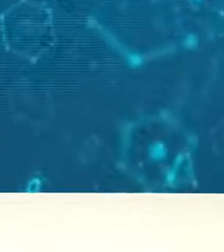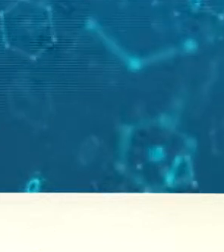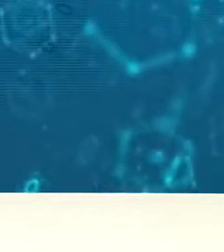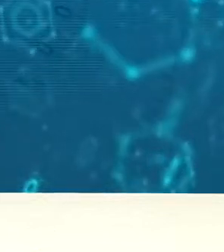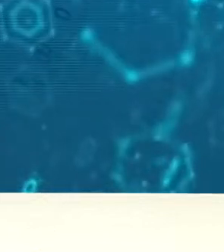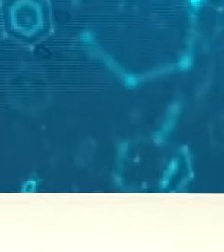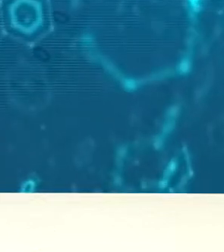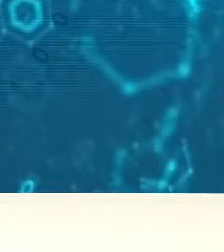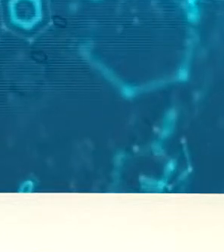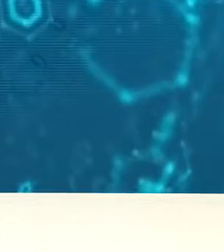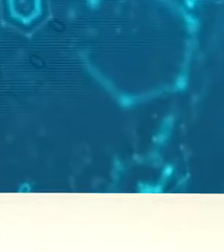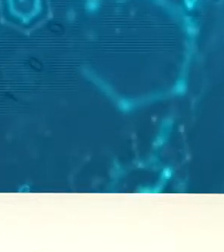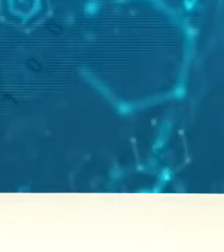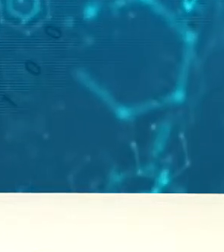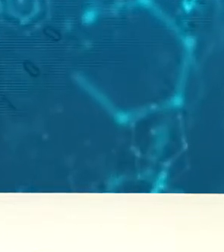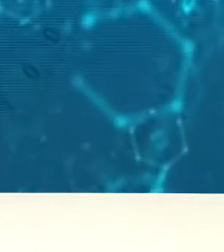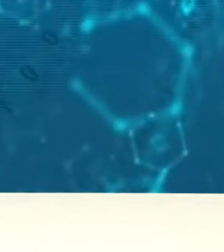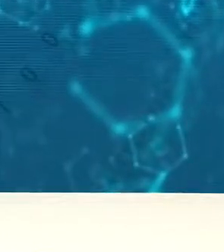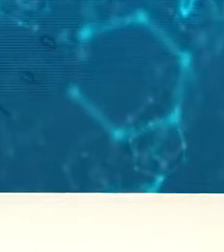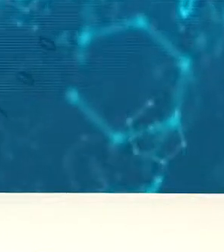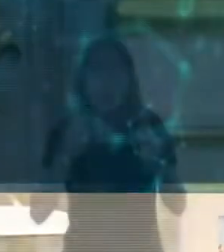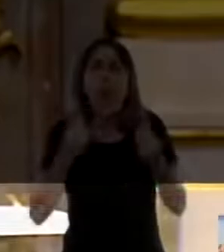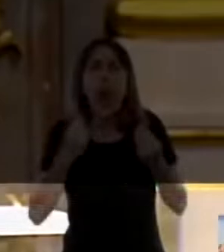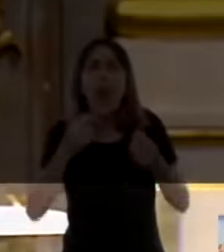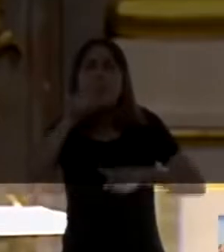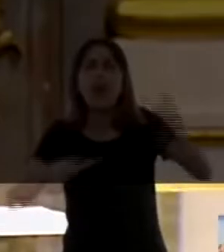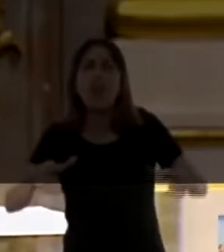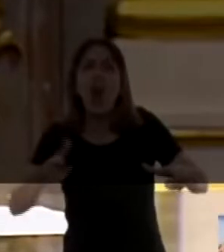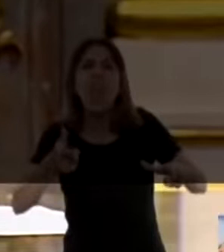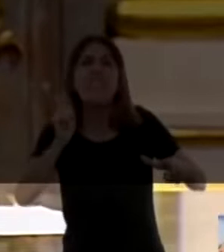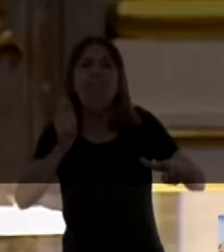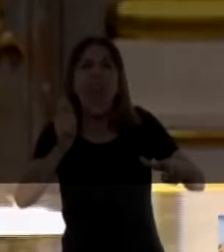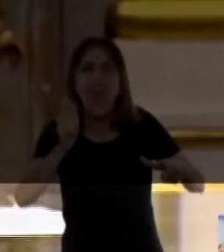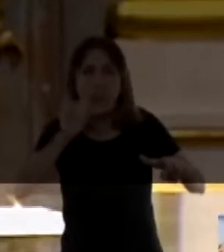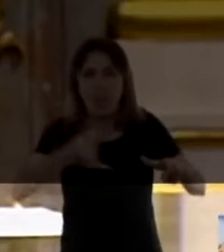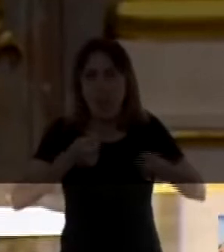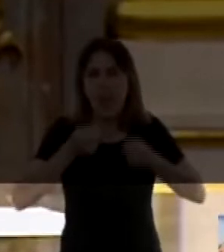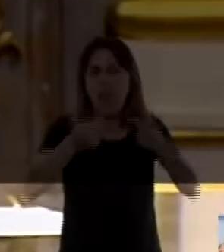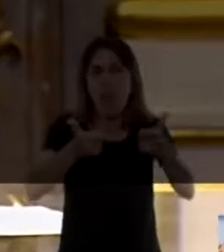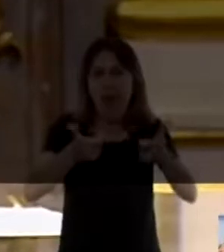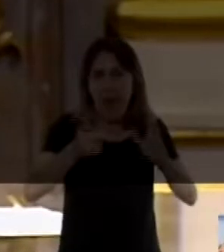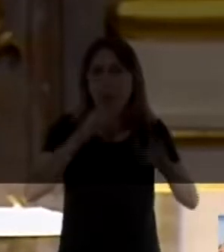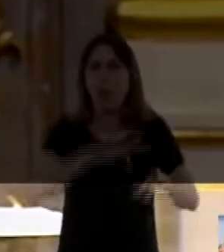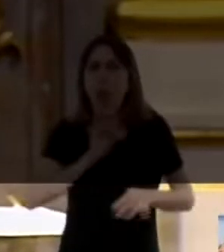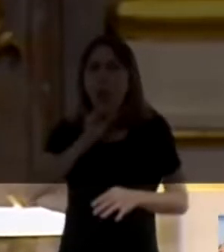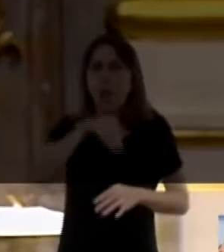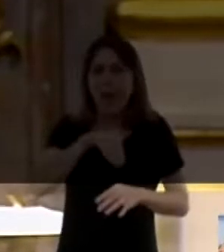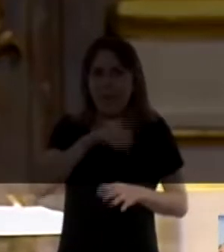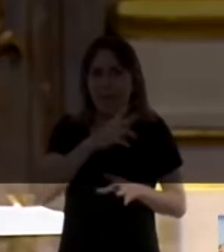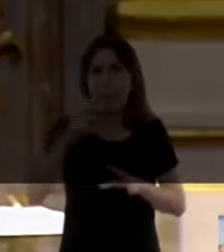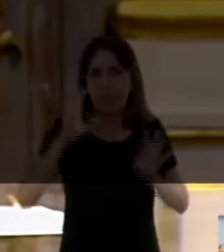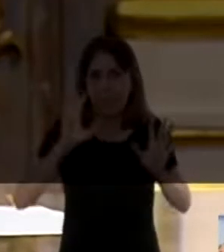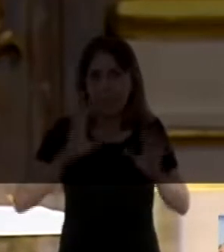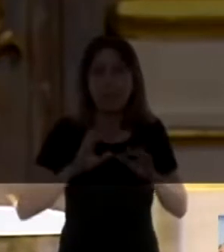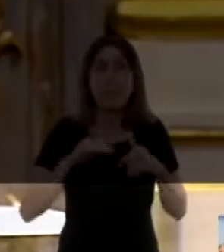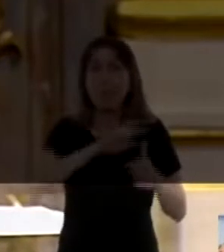compartir lo que es la información respecto al impuesto a las ganancias. Te va a interesar porque se actualizará el piso para lo